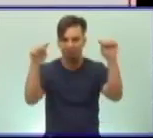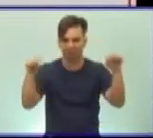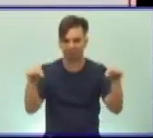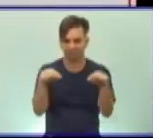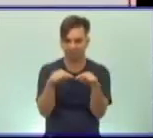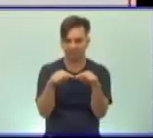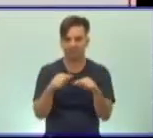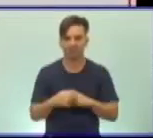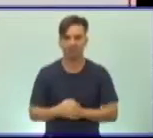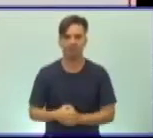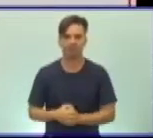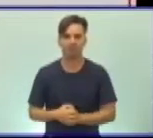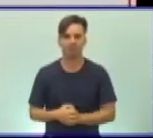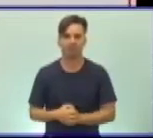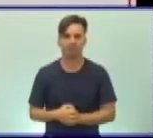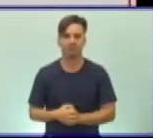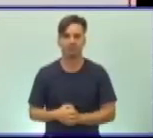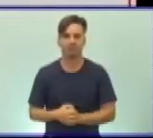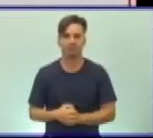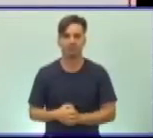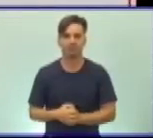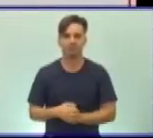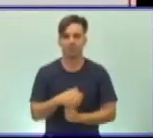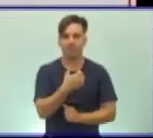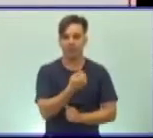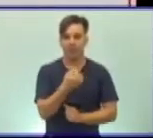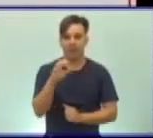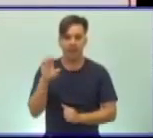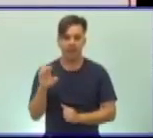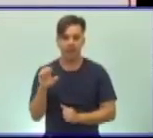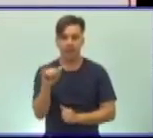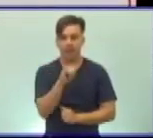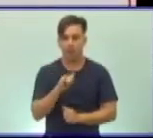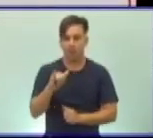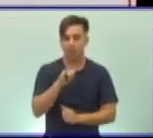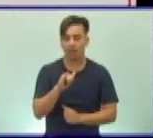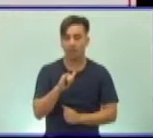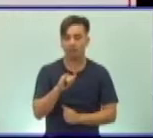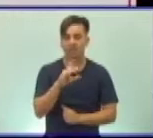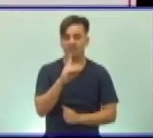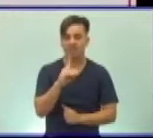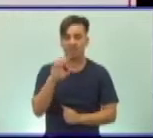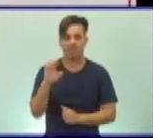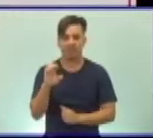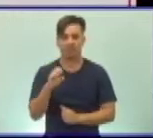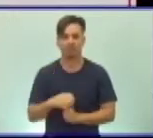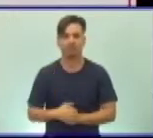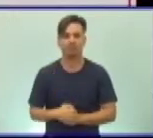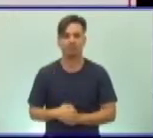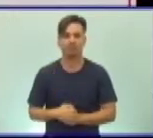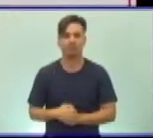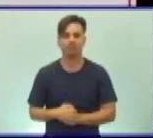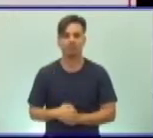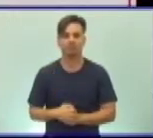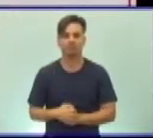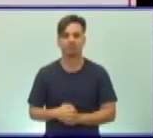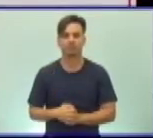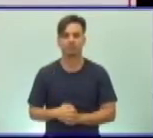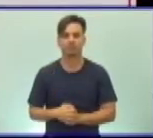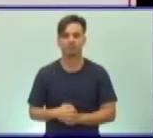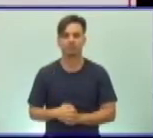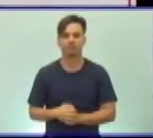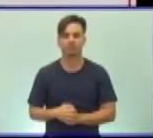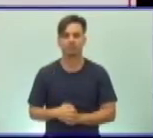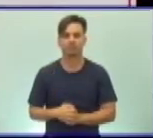al segmento DE. Si logro determinar la longitud del segmento AE, ya tengo la longitud